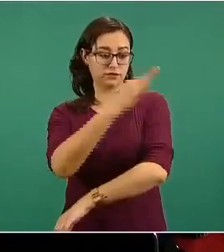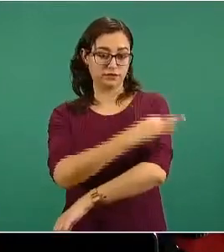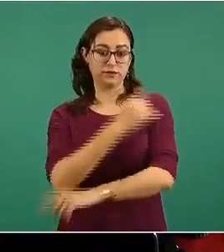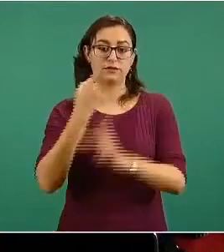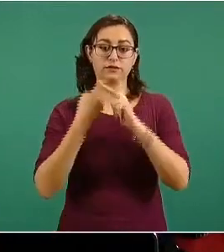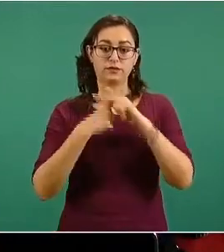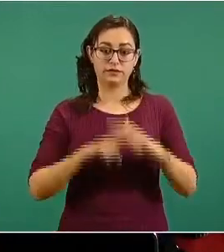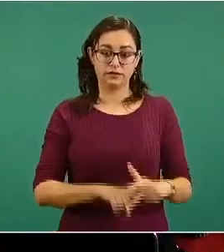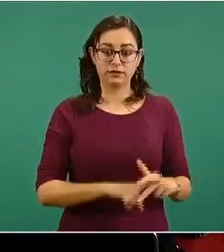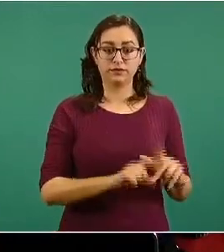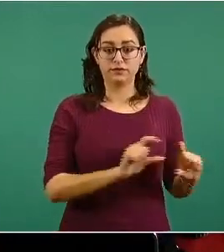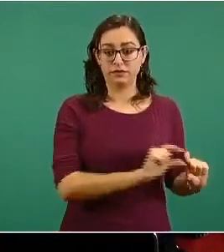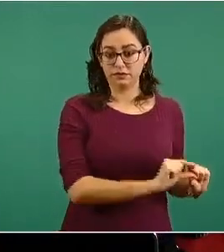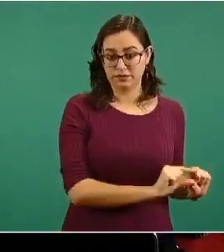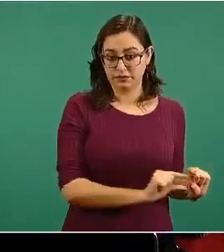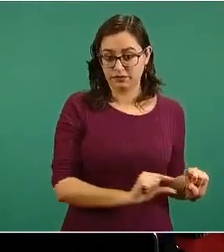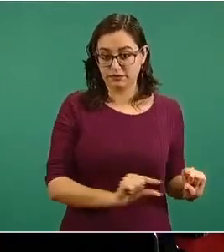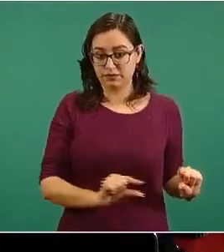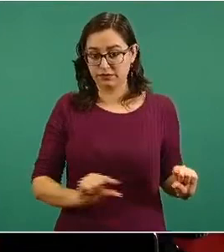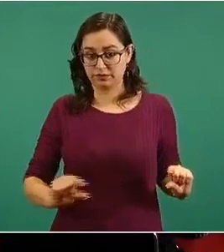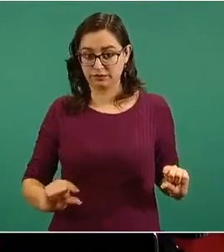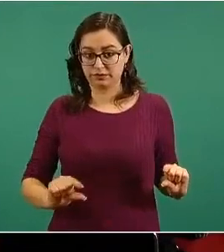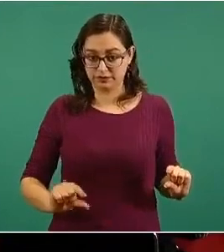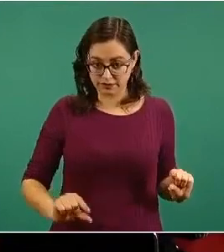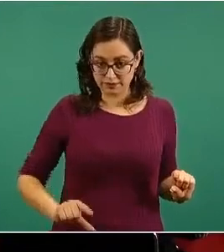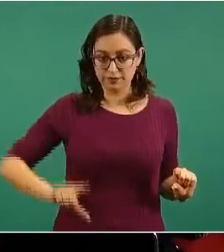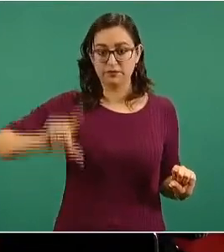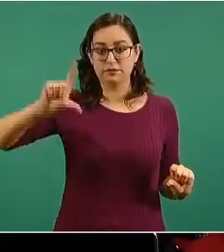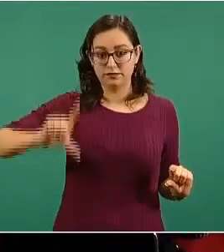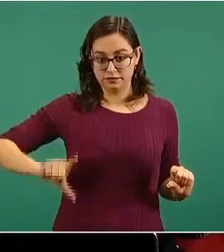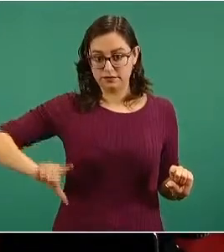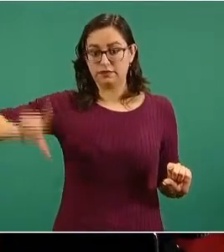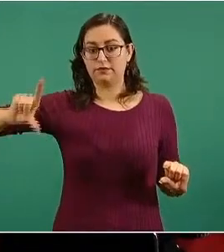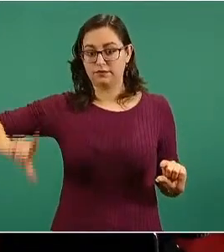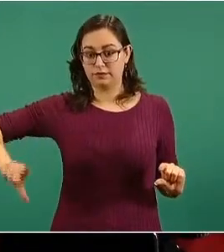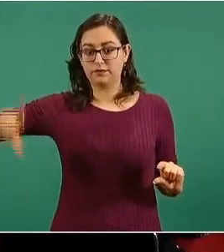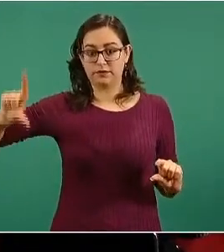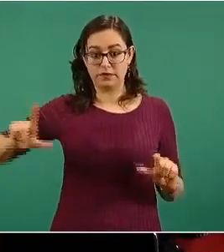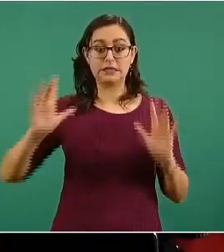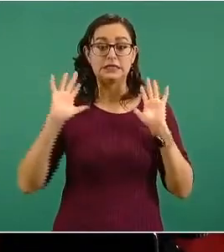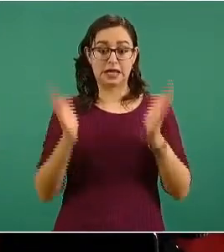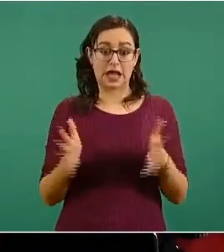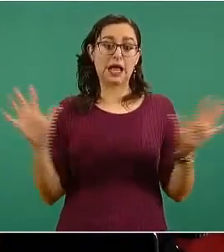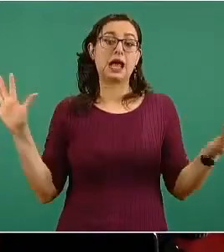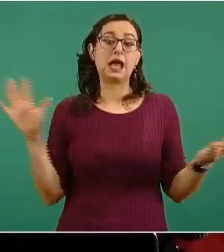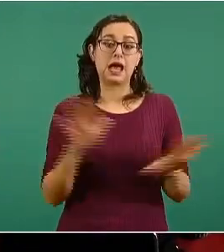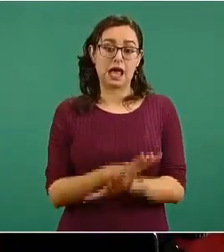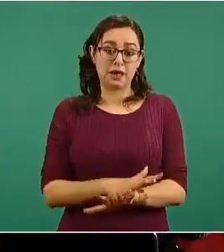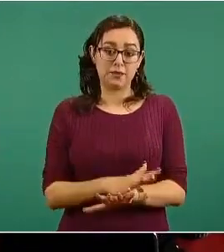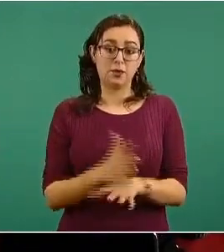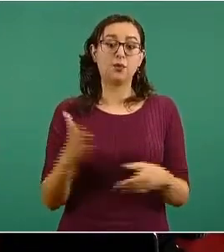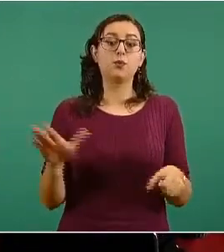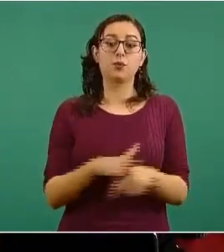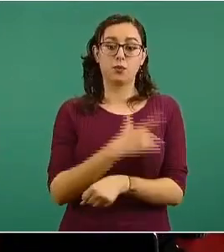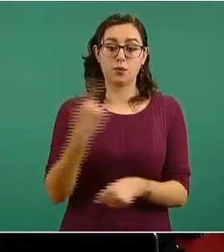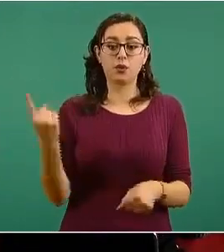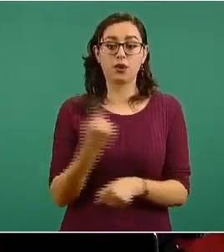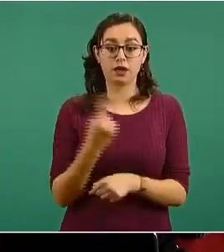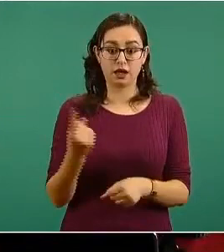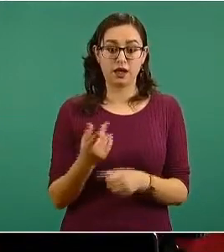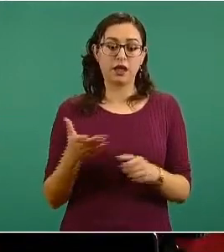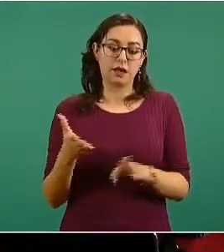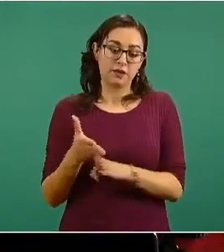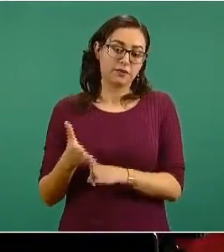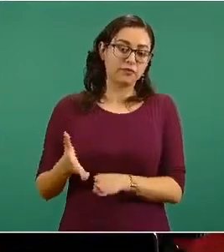tenido estas cantidades de aquí, no me detengo en ninguna en particular. Tuvimos ya el cambio grande del periodo de calibración